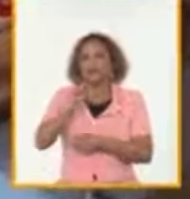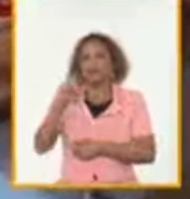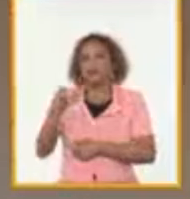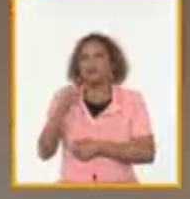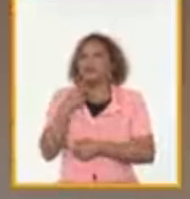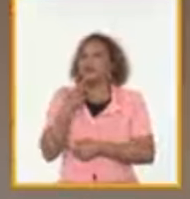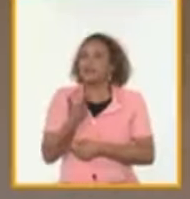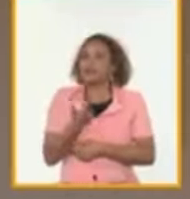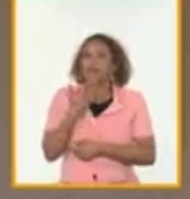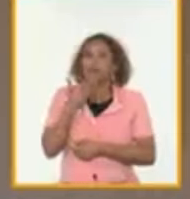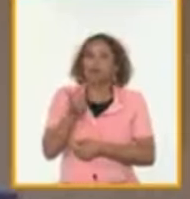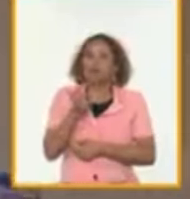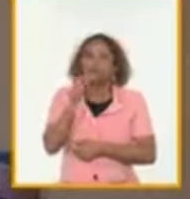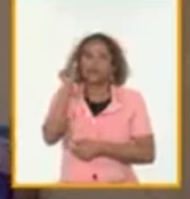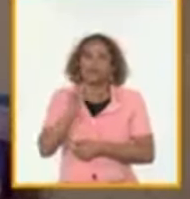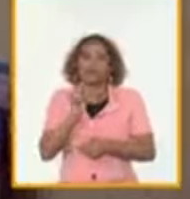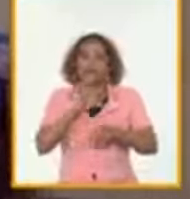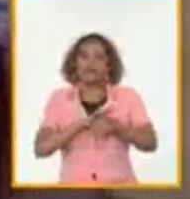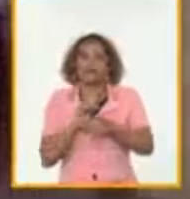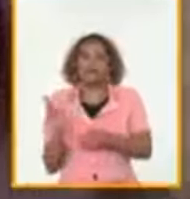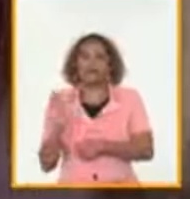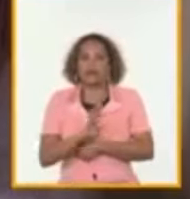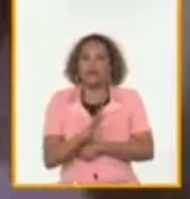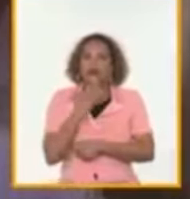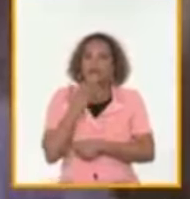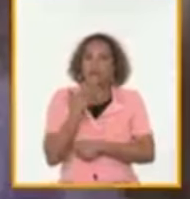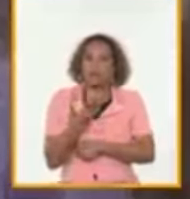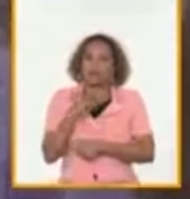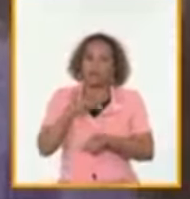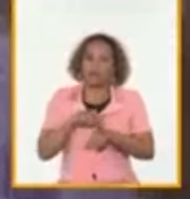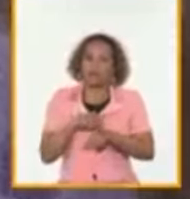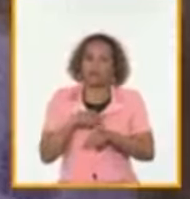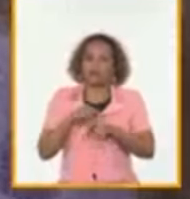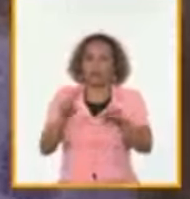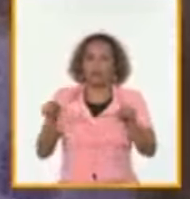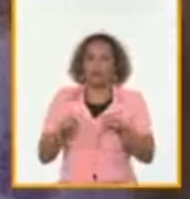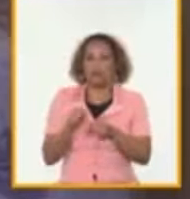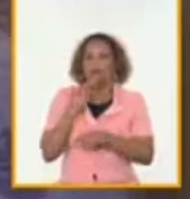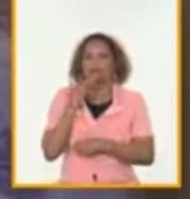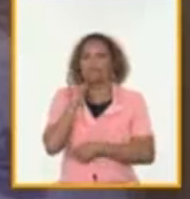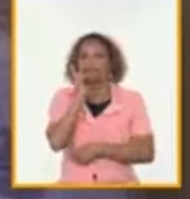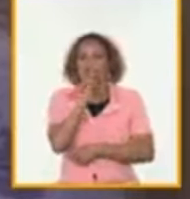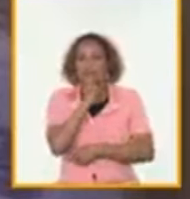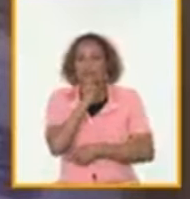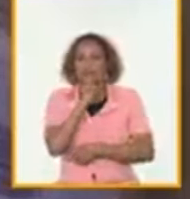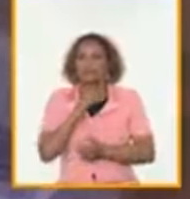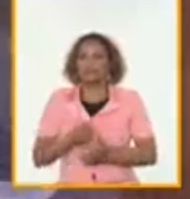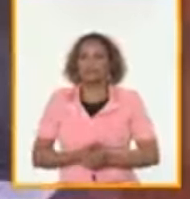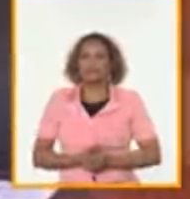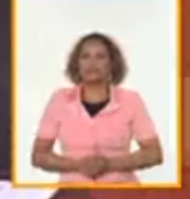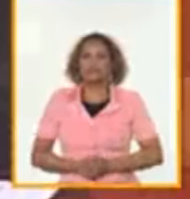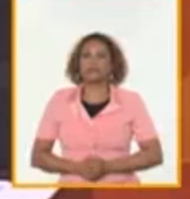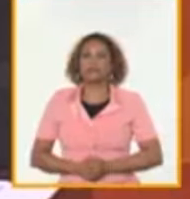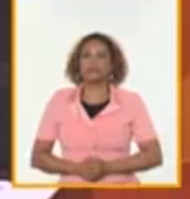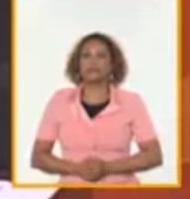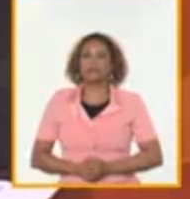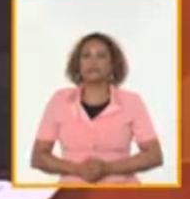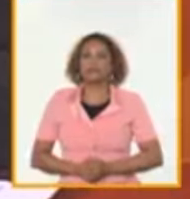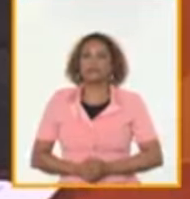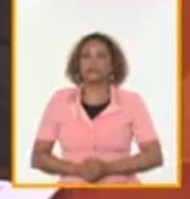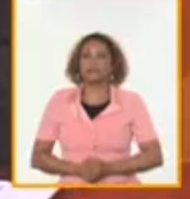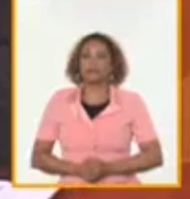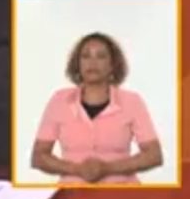pacientes que llegan a estos centros hospitalarios desde Villa Clara aime Díaz canal cubano de noticias